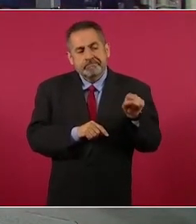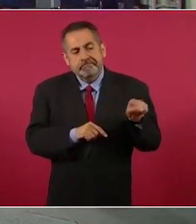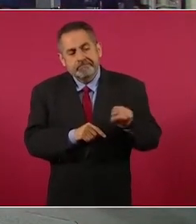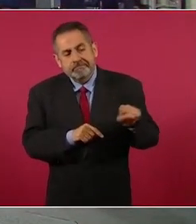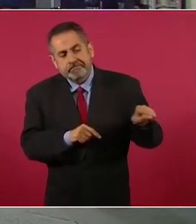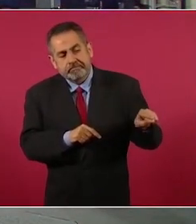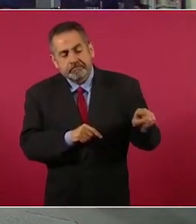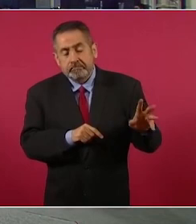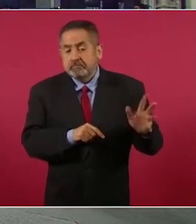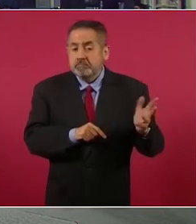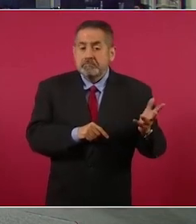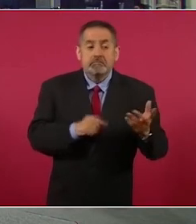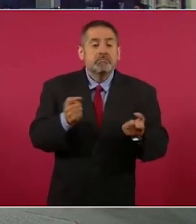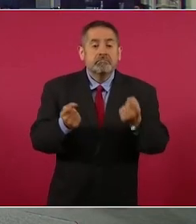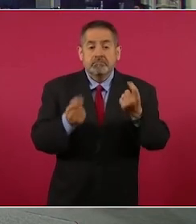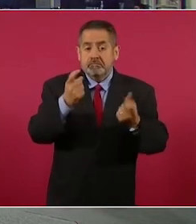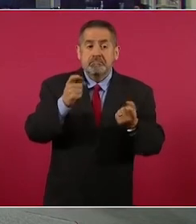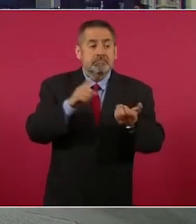quienes